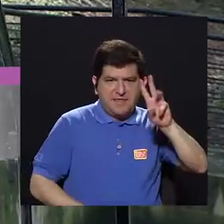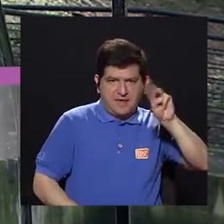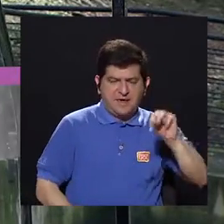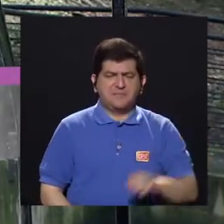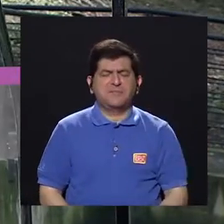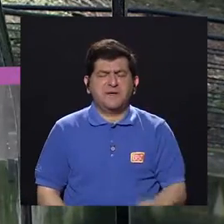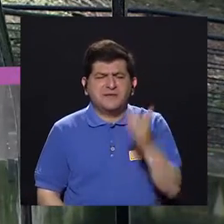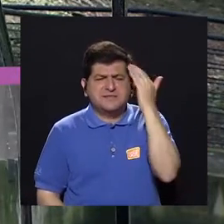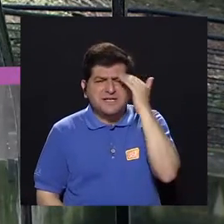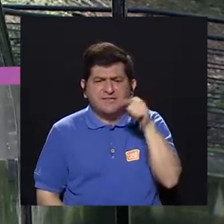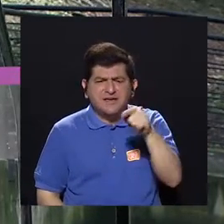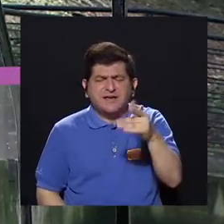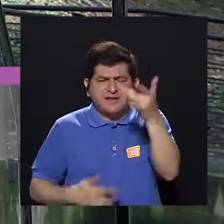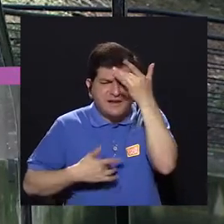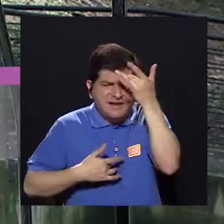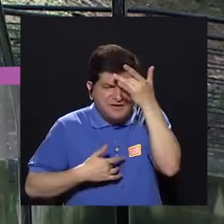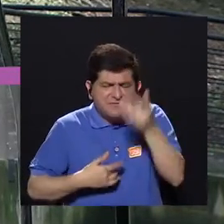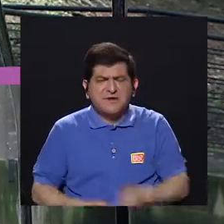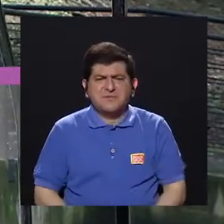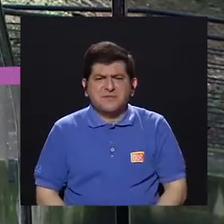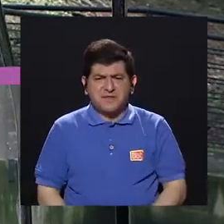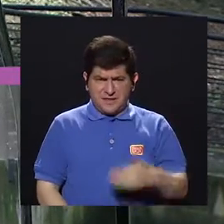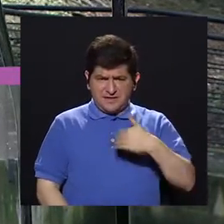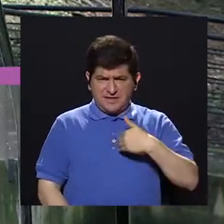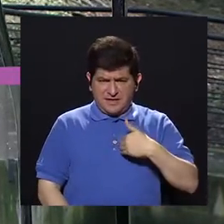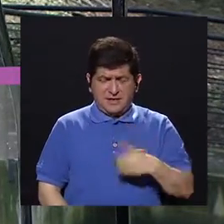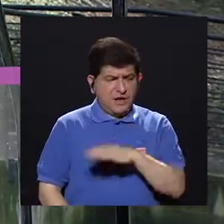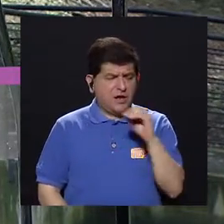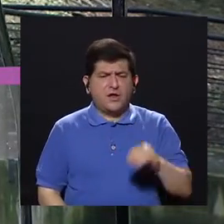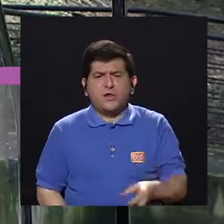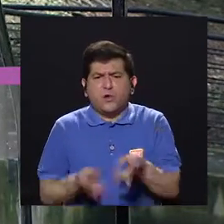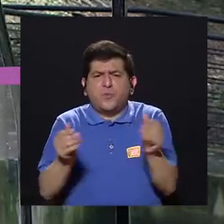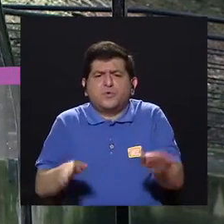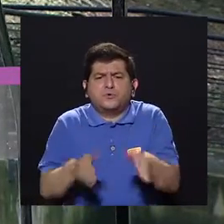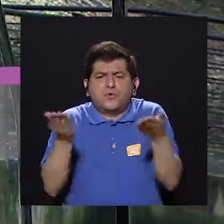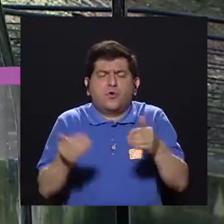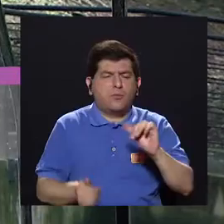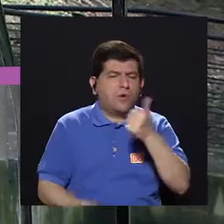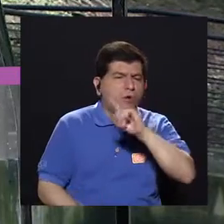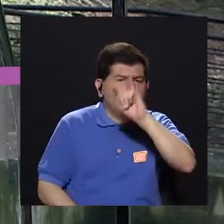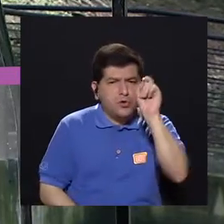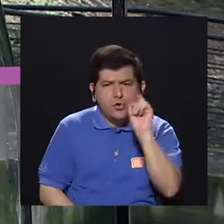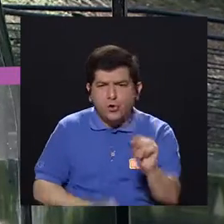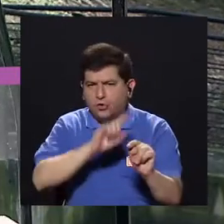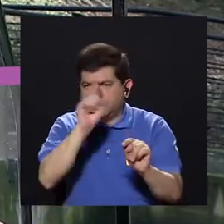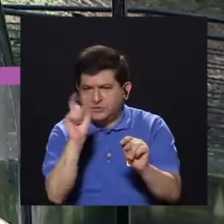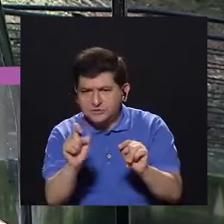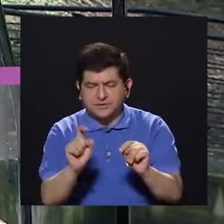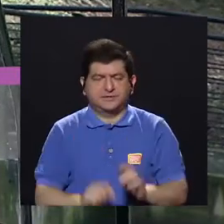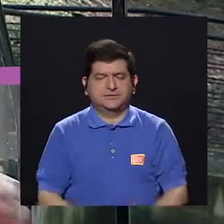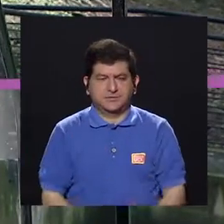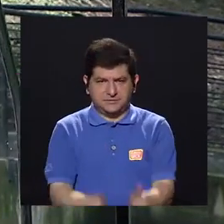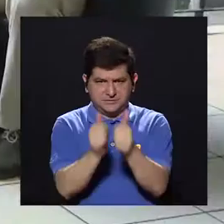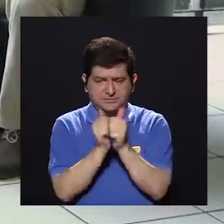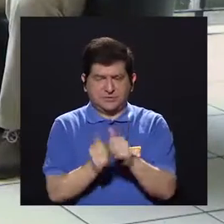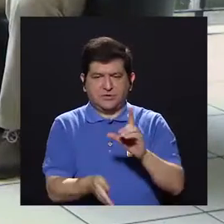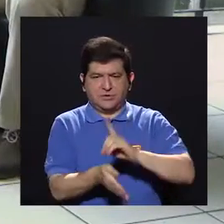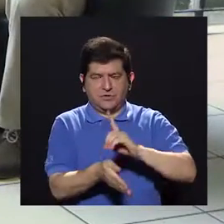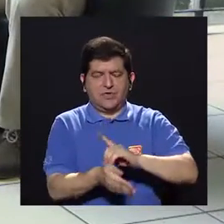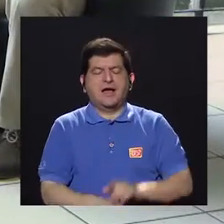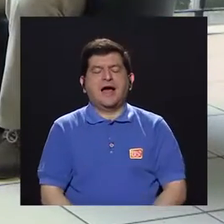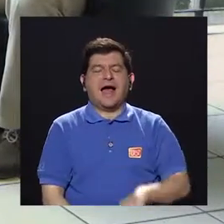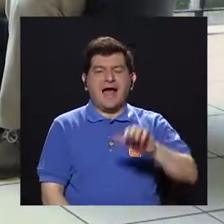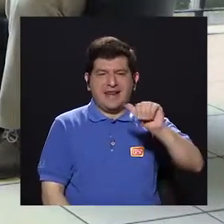que tenemos esta enfermedad, por qué se produce y si tiene cura, entre otras preguntas. Para esto nos acompaña el